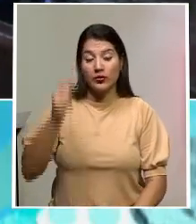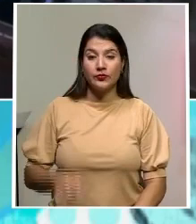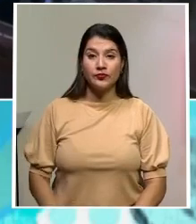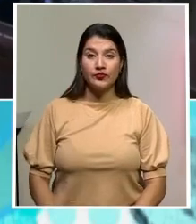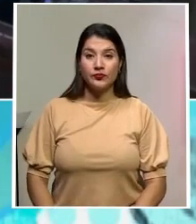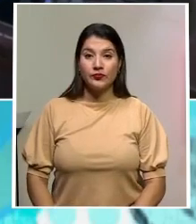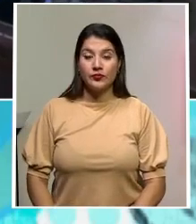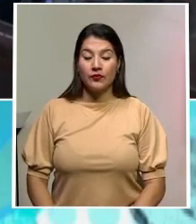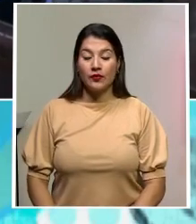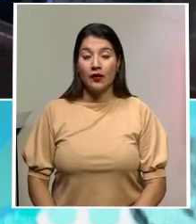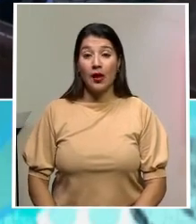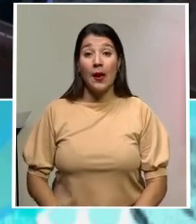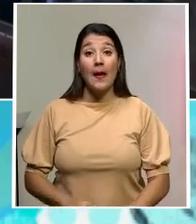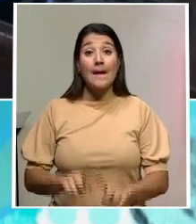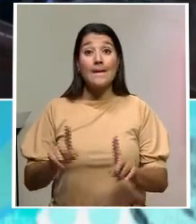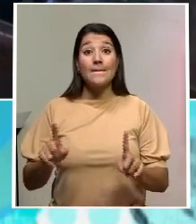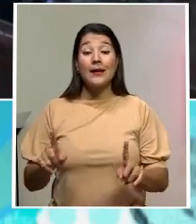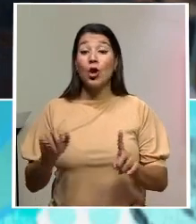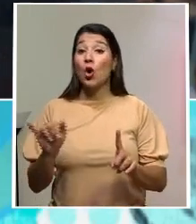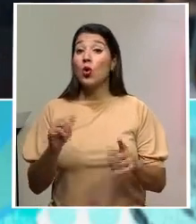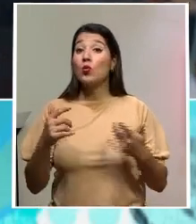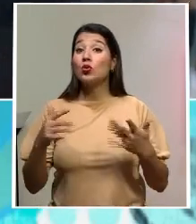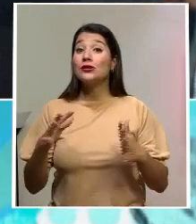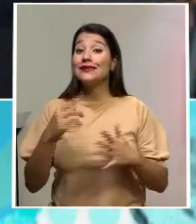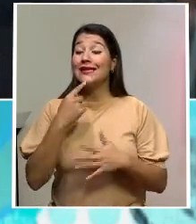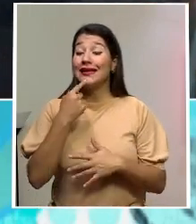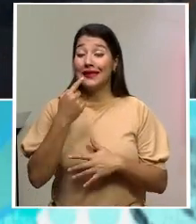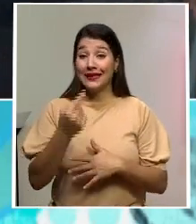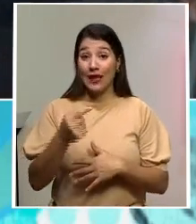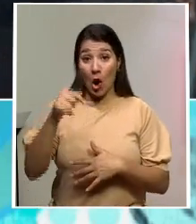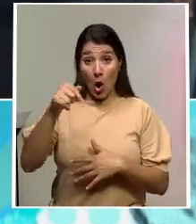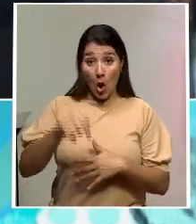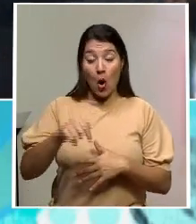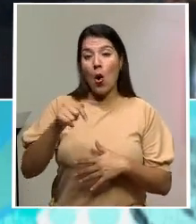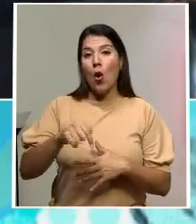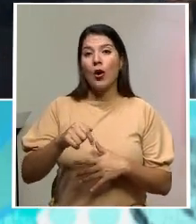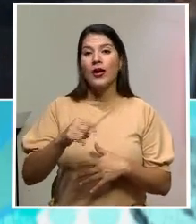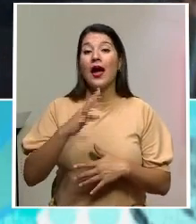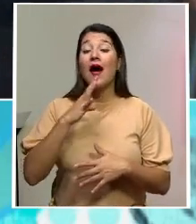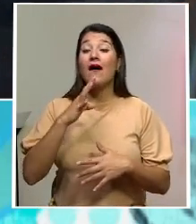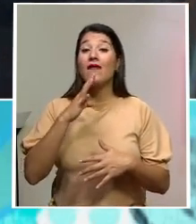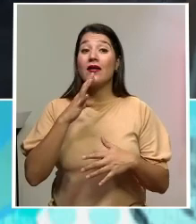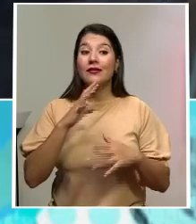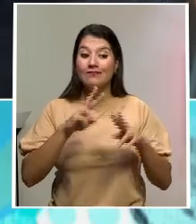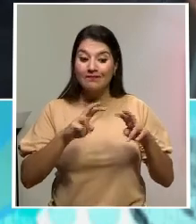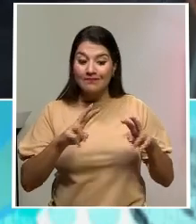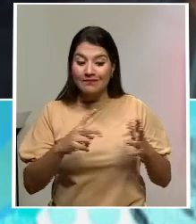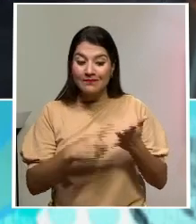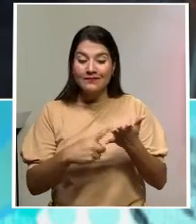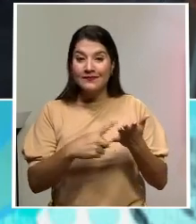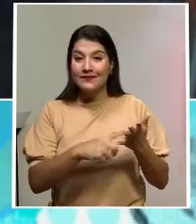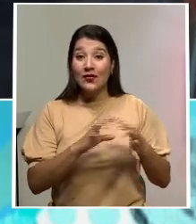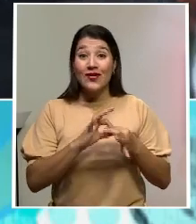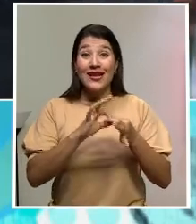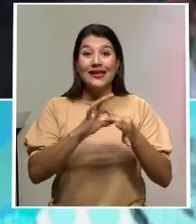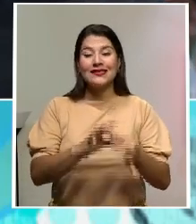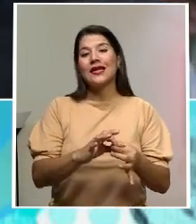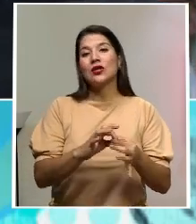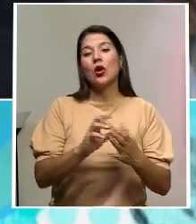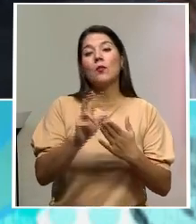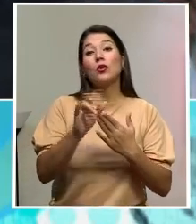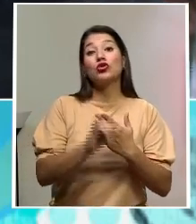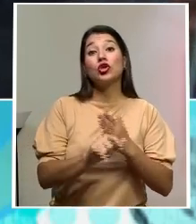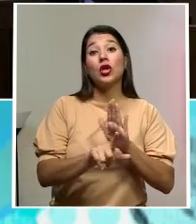Bueno, pero como les estábamos diciendo, hoy se retomó el tema de empleo público. Después de un mes